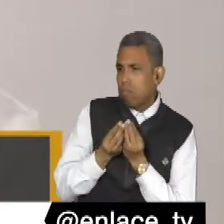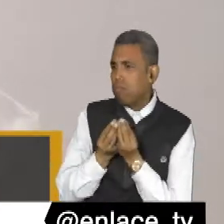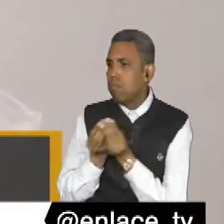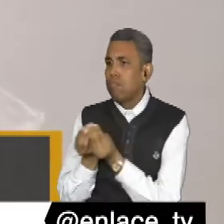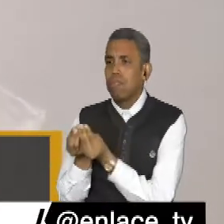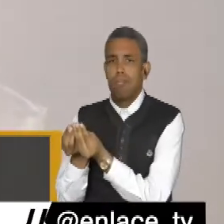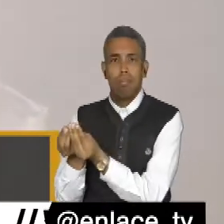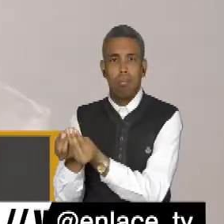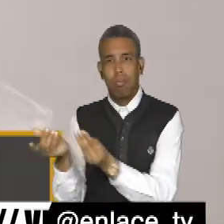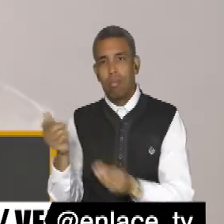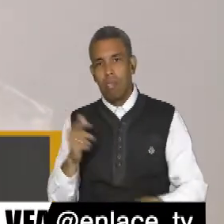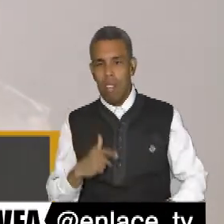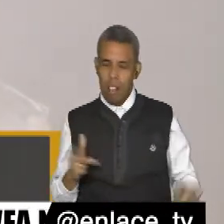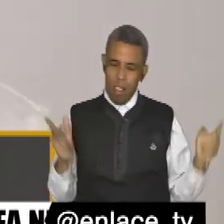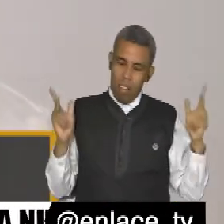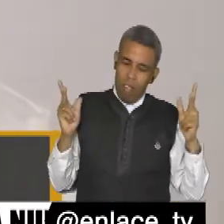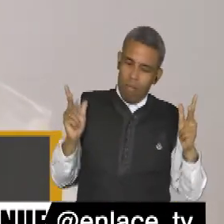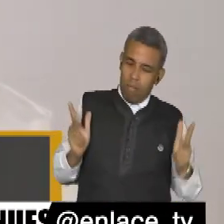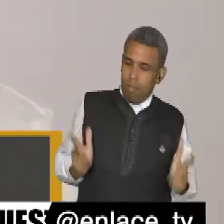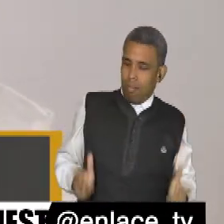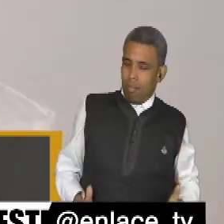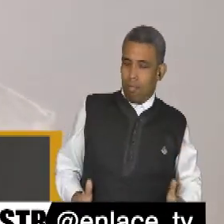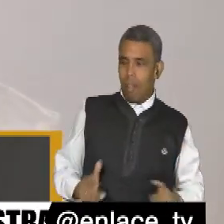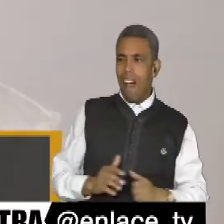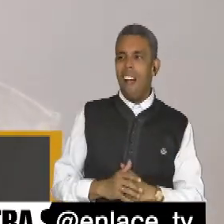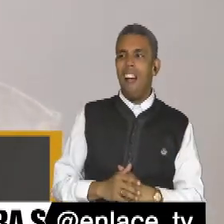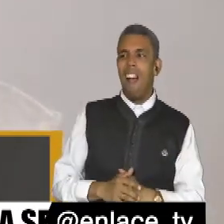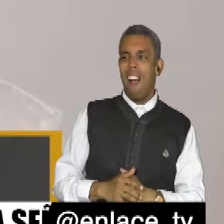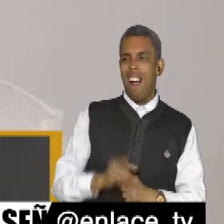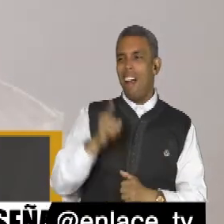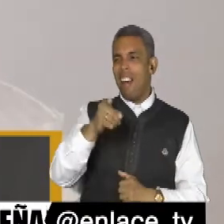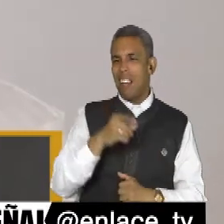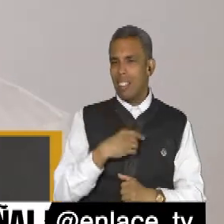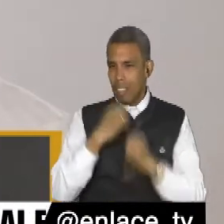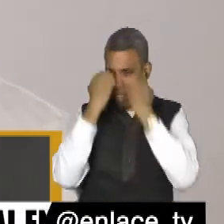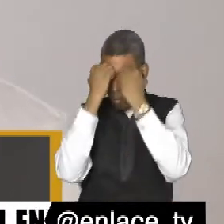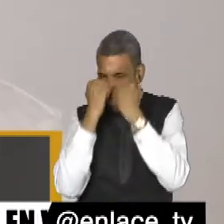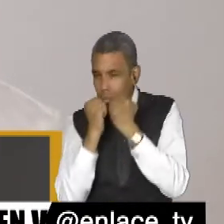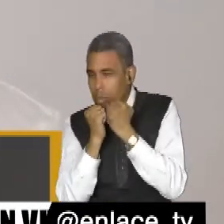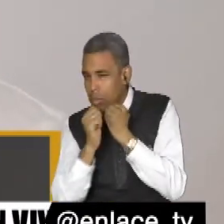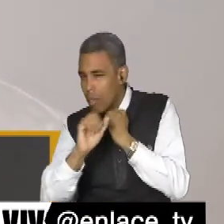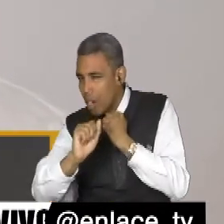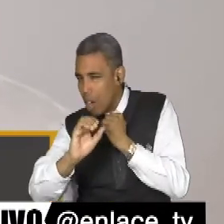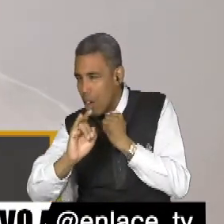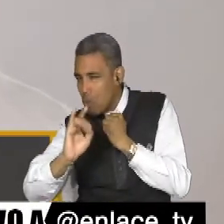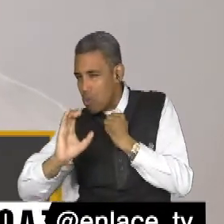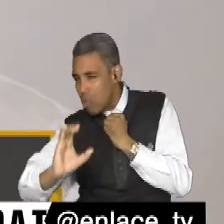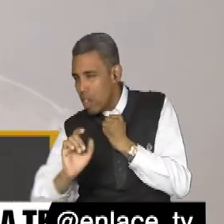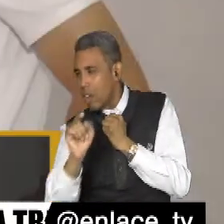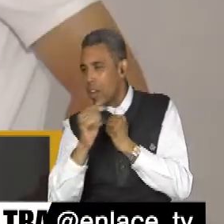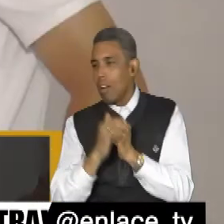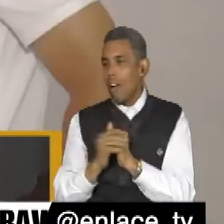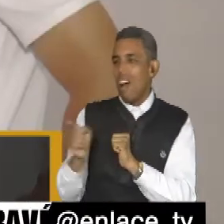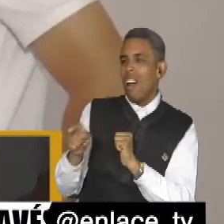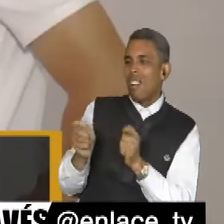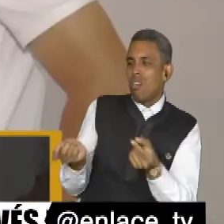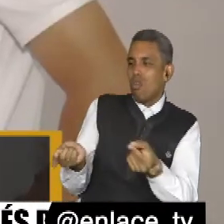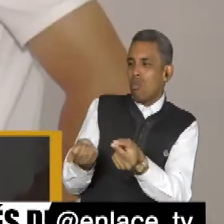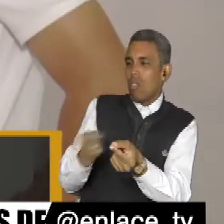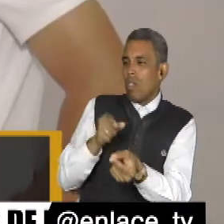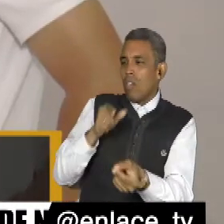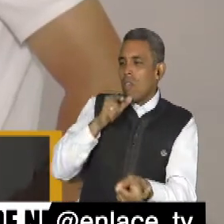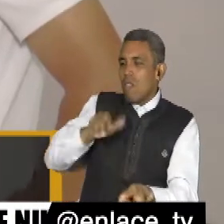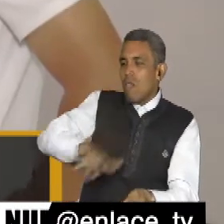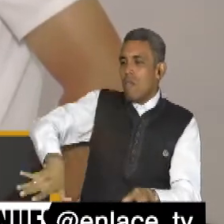vienen relacionando a estas familias, a los campesinos, de pertenecer a esta estructura, de auxiliarlos. Pidió a las